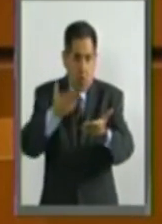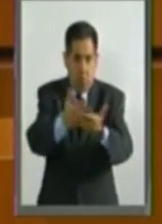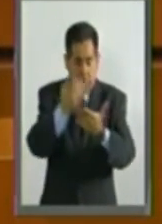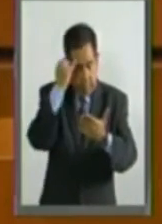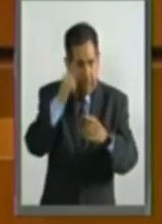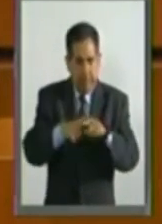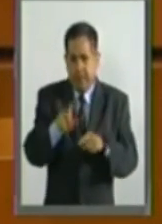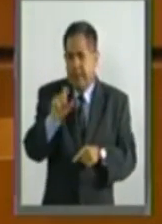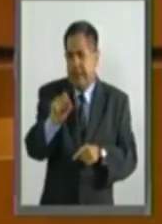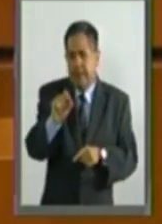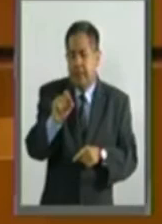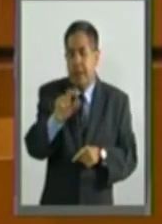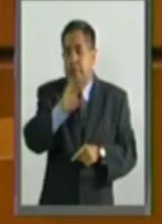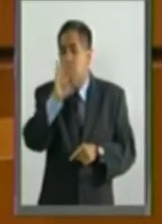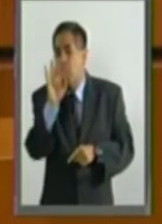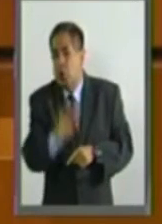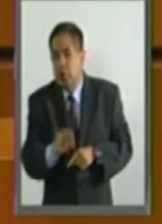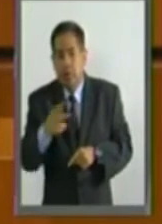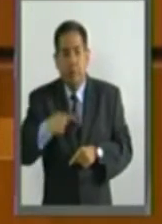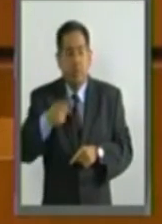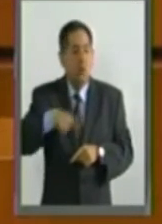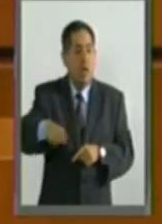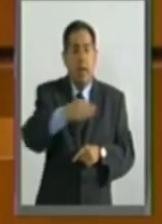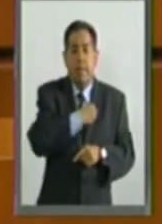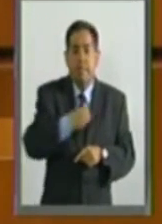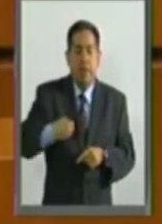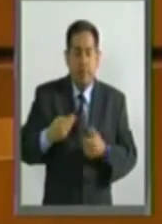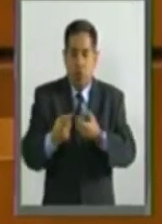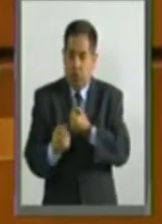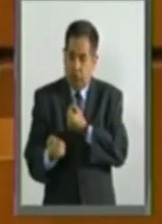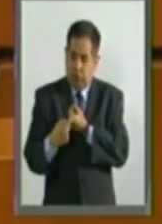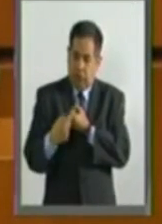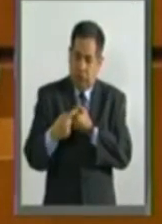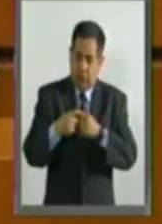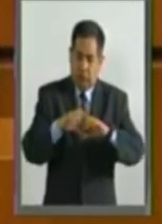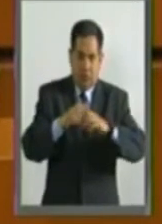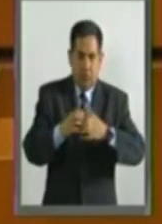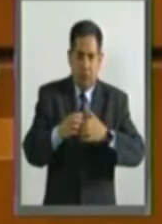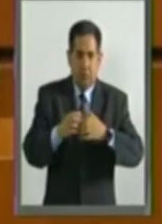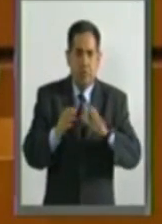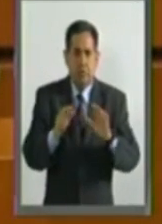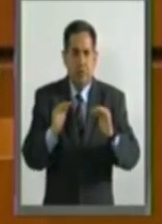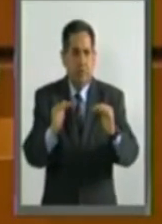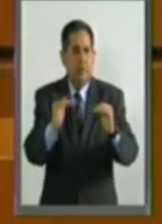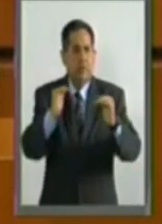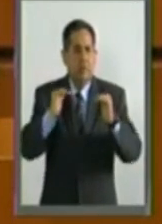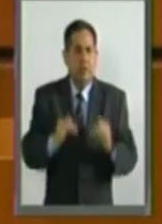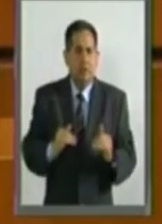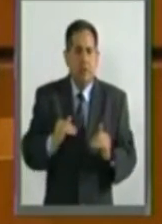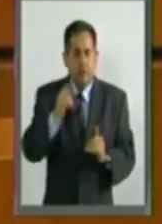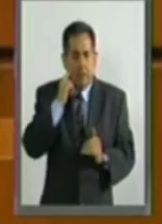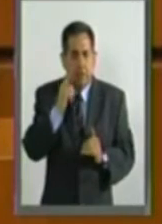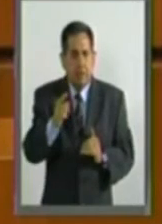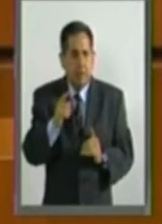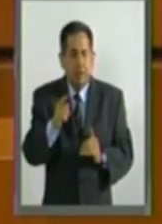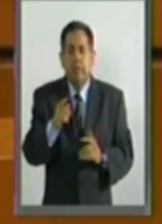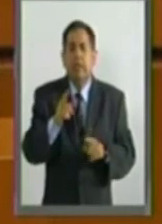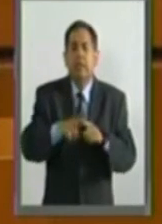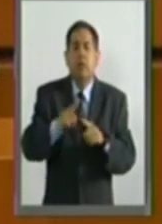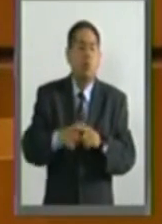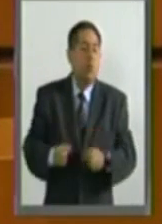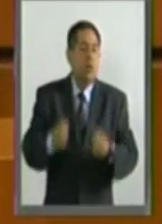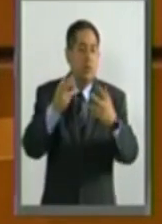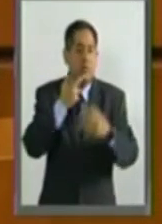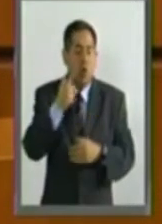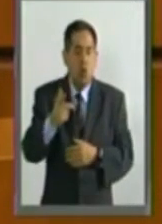en lugar del 20% de los miembros de comisariado ejidal que sean ejidatarios o comuneros,